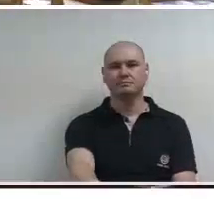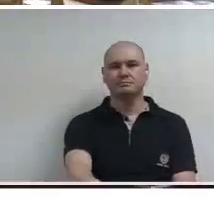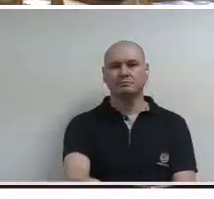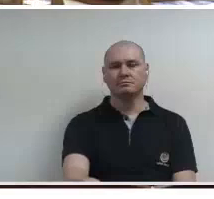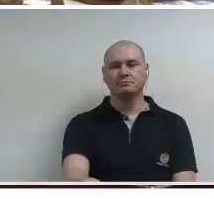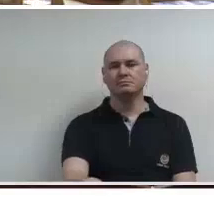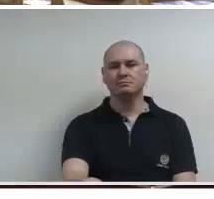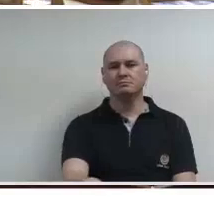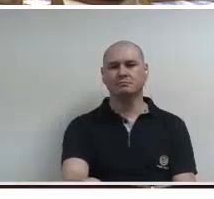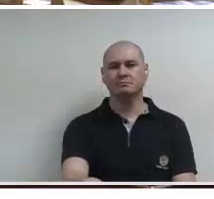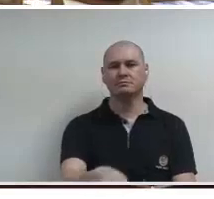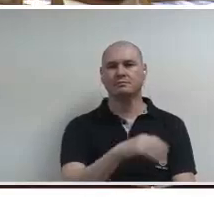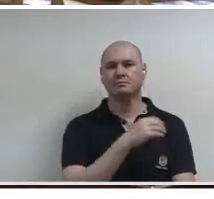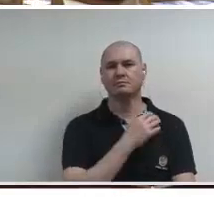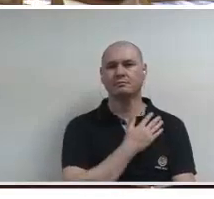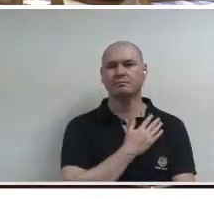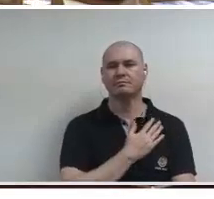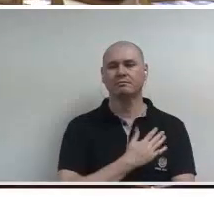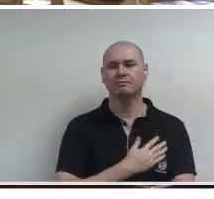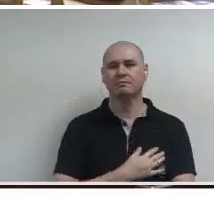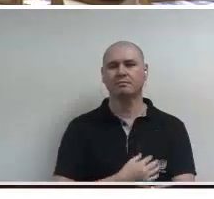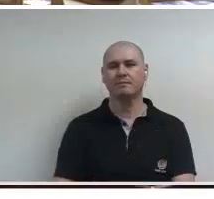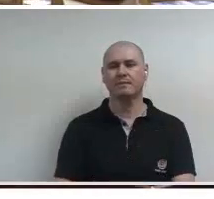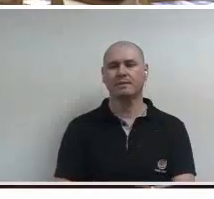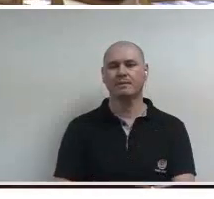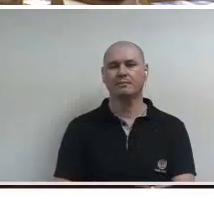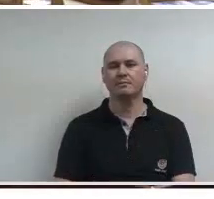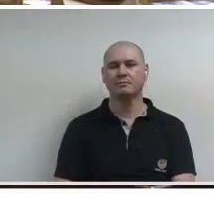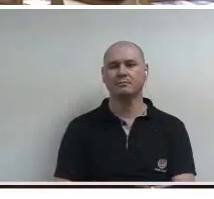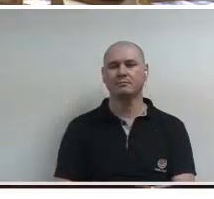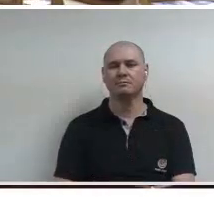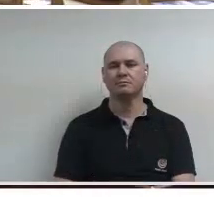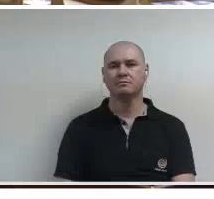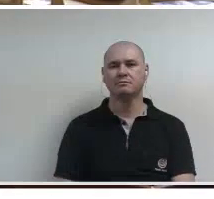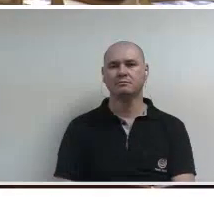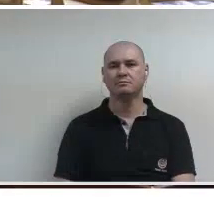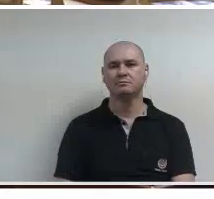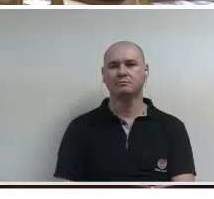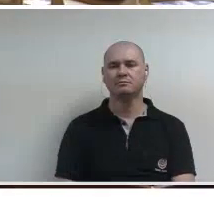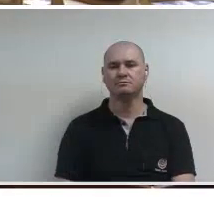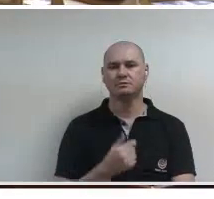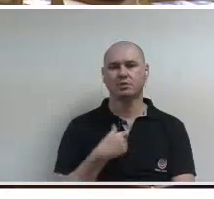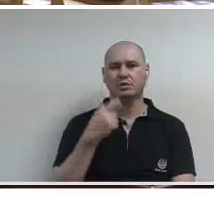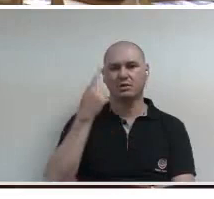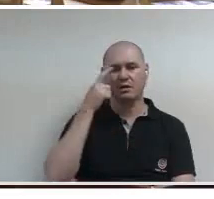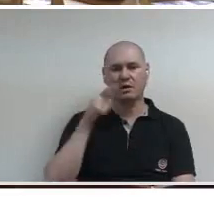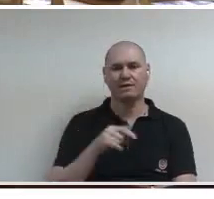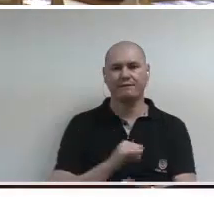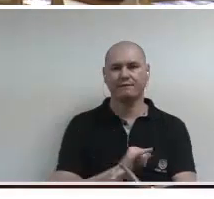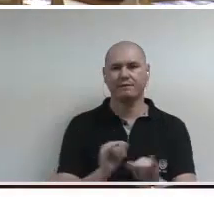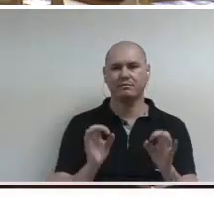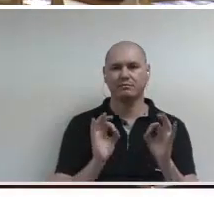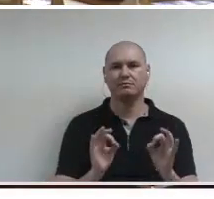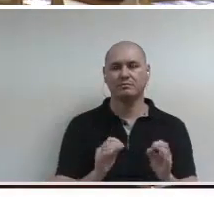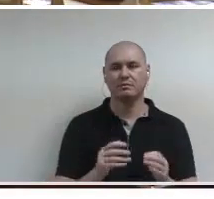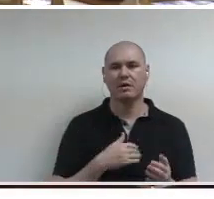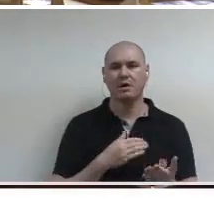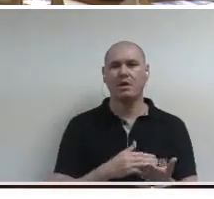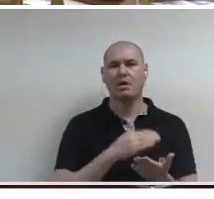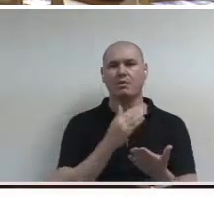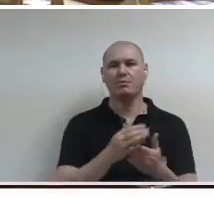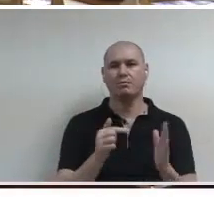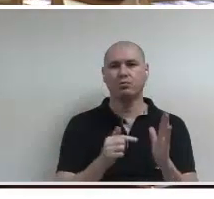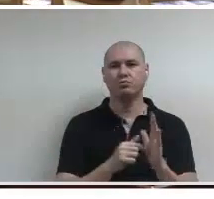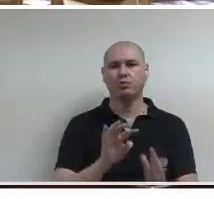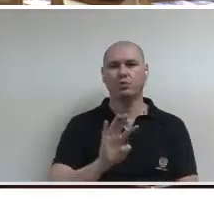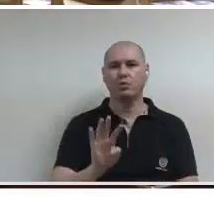como. Oye, moitas agüedas, y que todo eso, o me he puesto hoy. Tenemos entonces concluido este punto del orden del día y pasamos al punto. Ya,